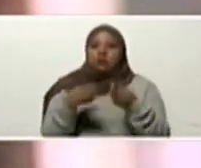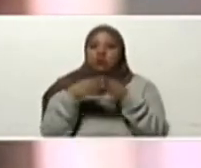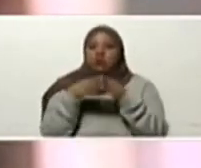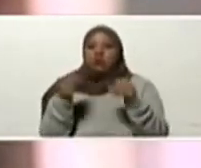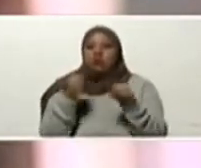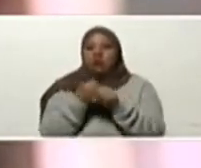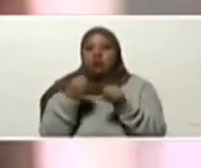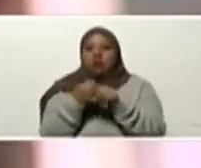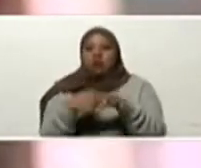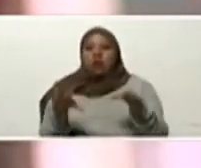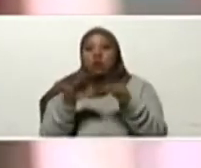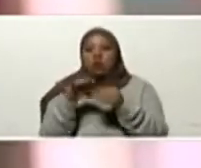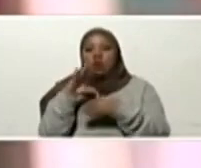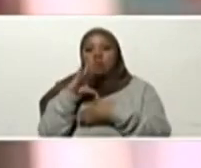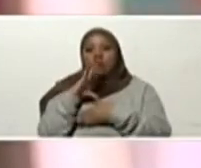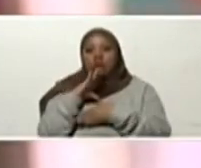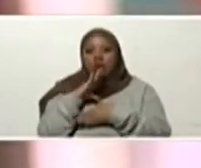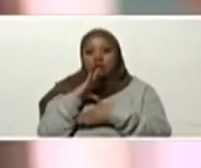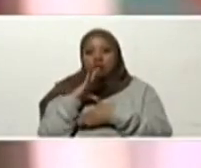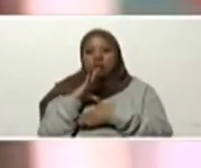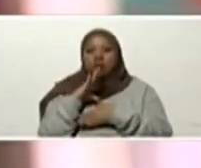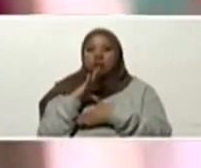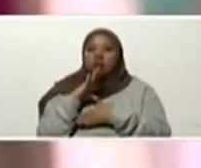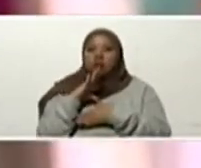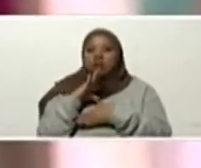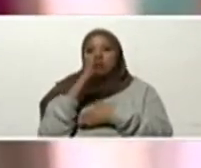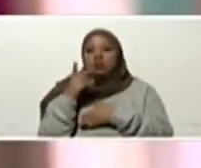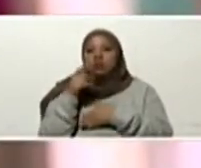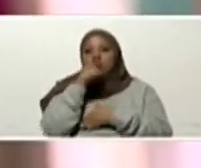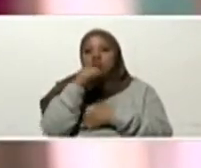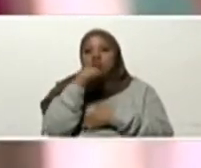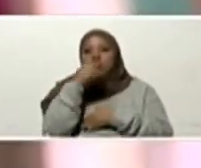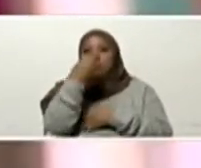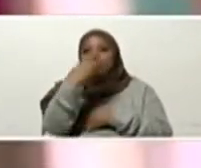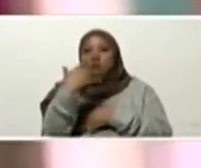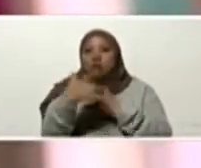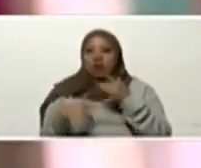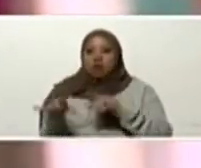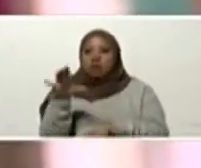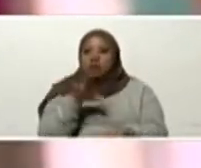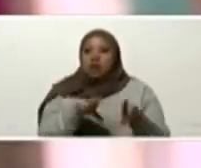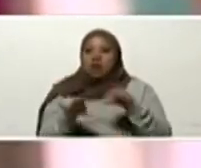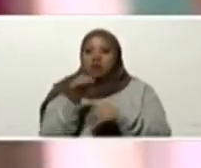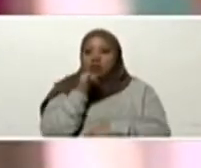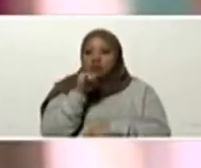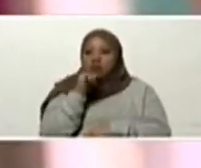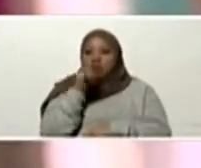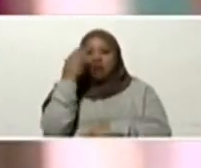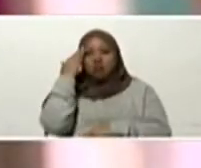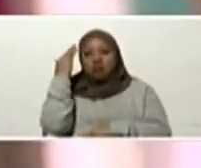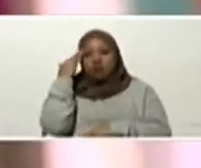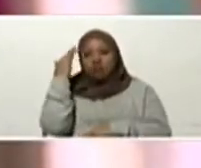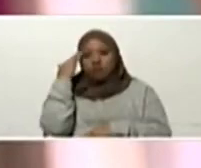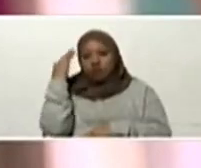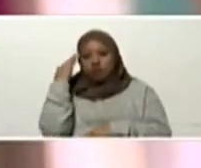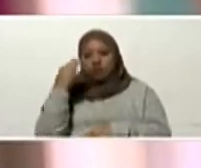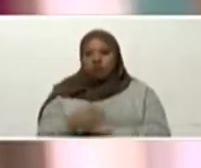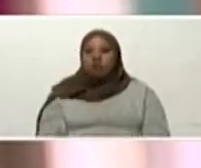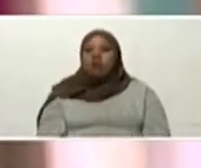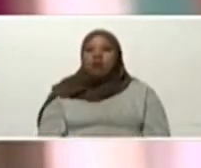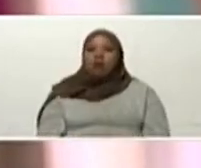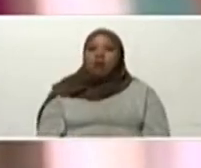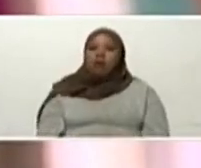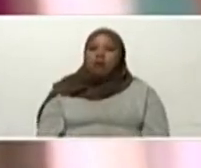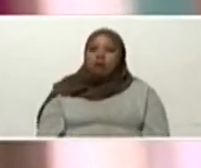de la unidad americana. La logografía, una buena ciencia. Alfred Nazaret, ¿te parece?